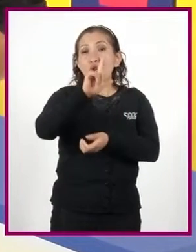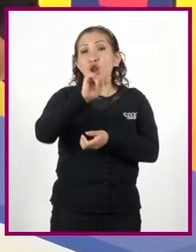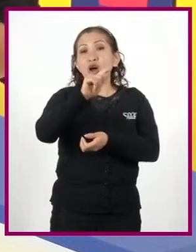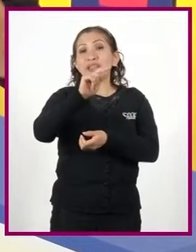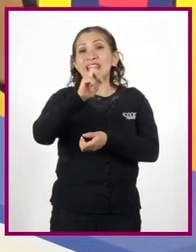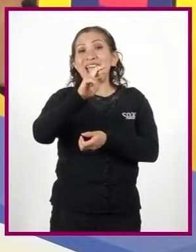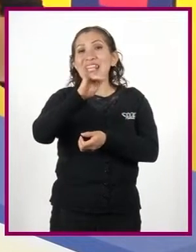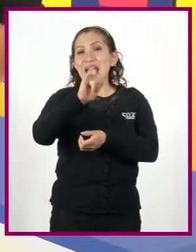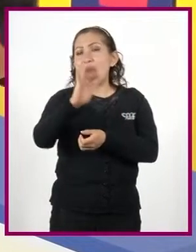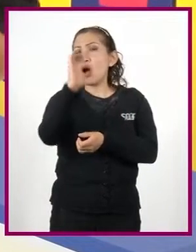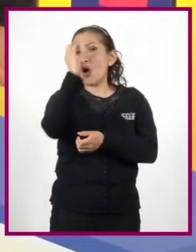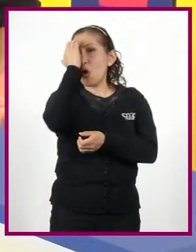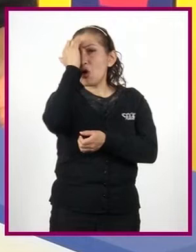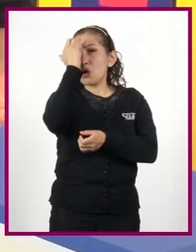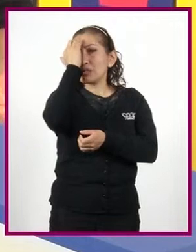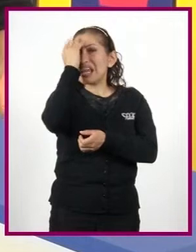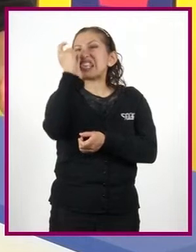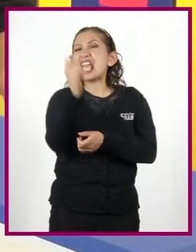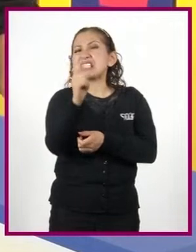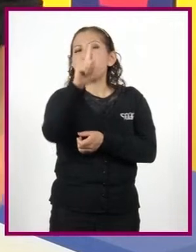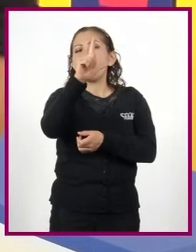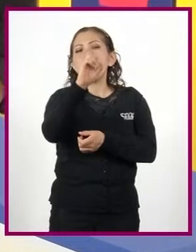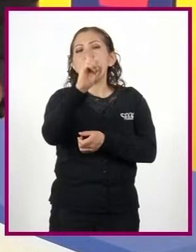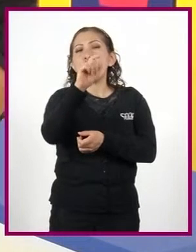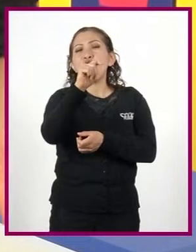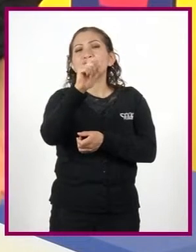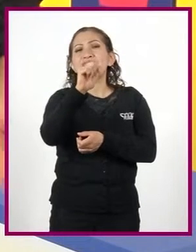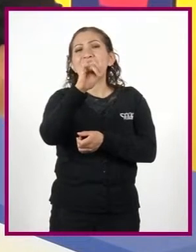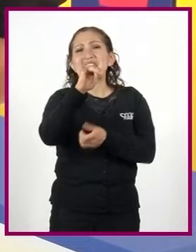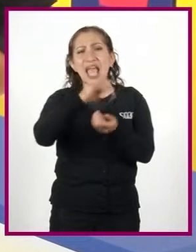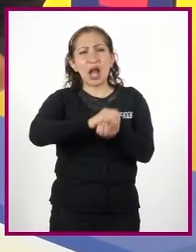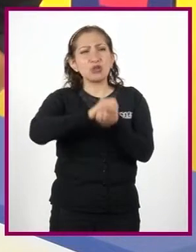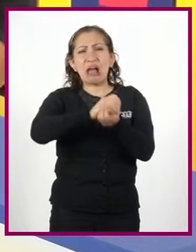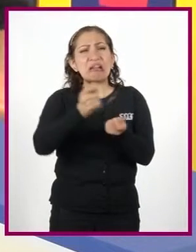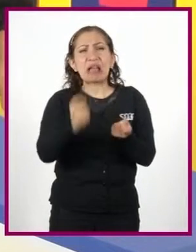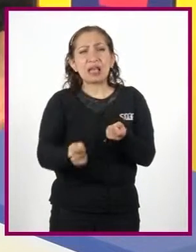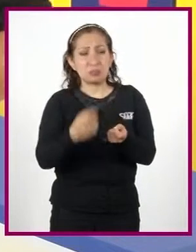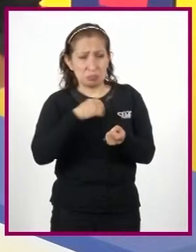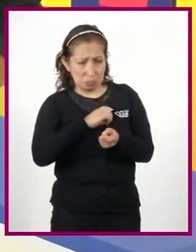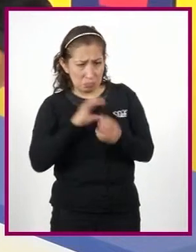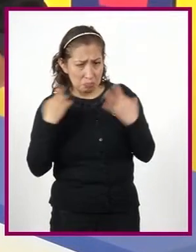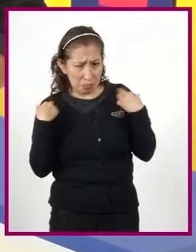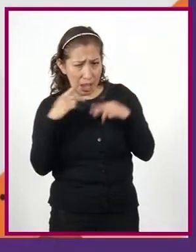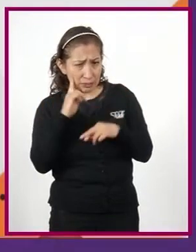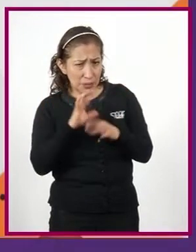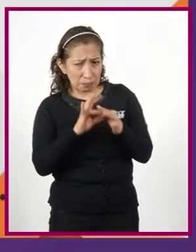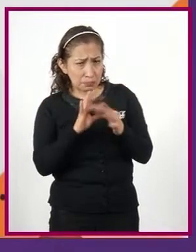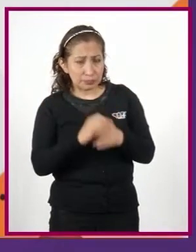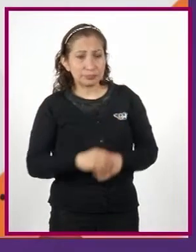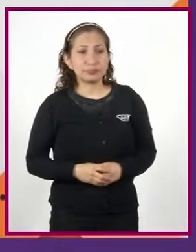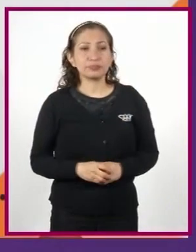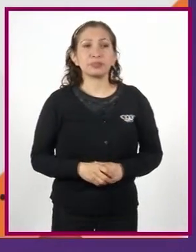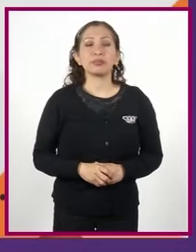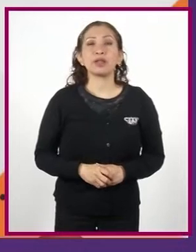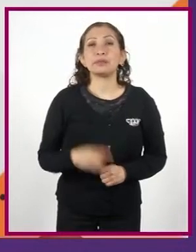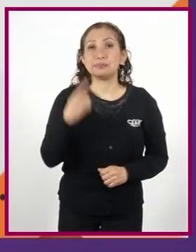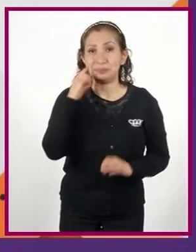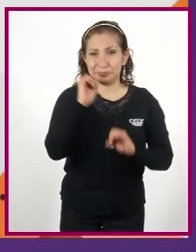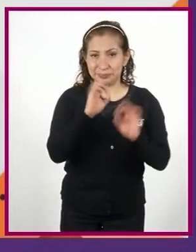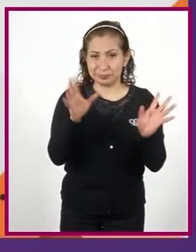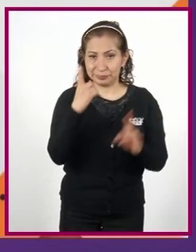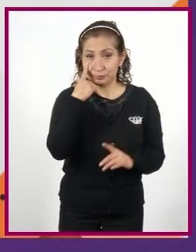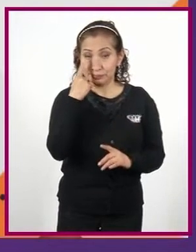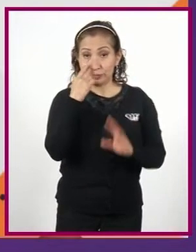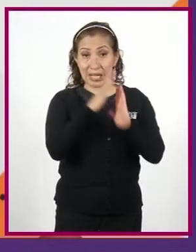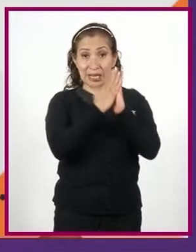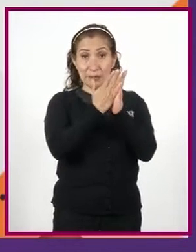ello, conozcamos qué es la lotería. Maestra Cintia, ¿nos puedes explicar? Claro, en